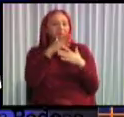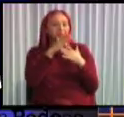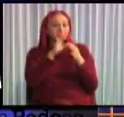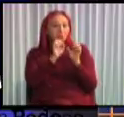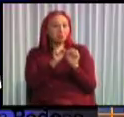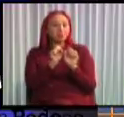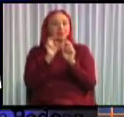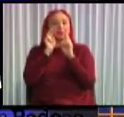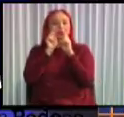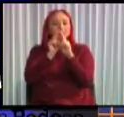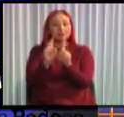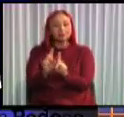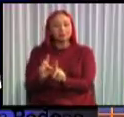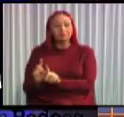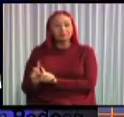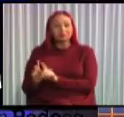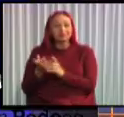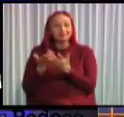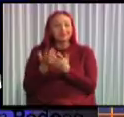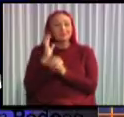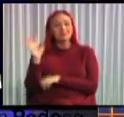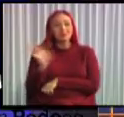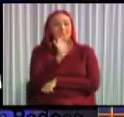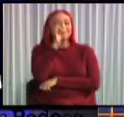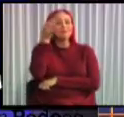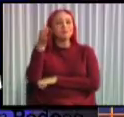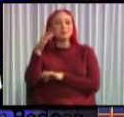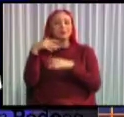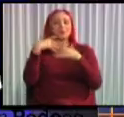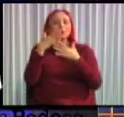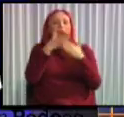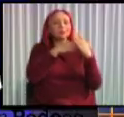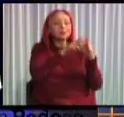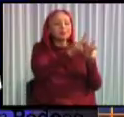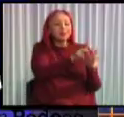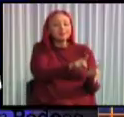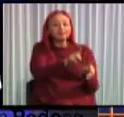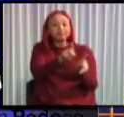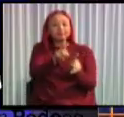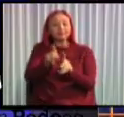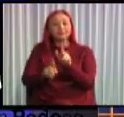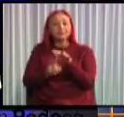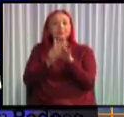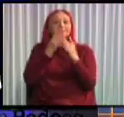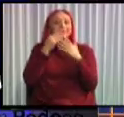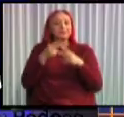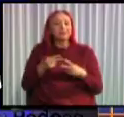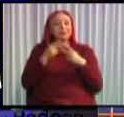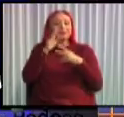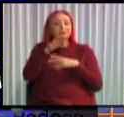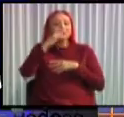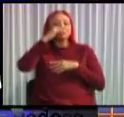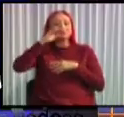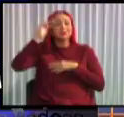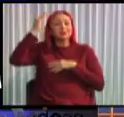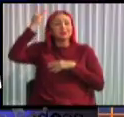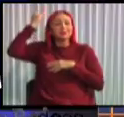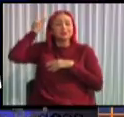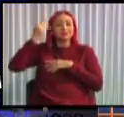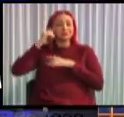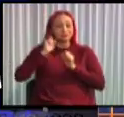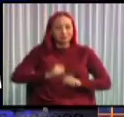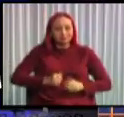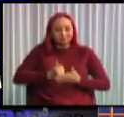conocer también la forma en la que algunas personas pues vivieron su niñez y nos pueden